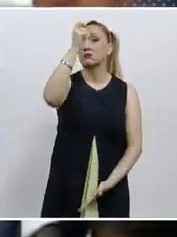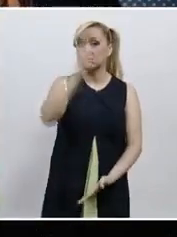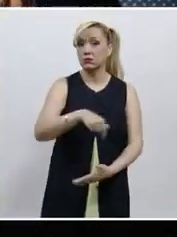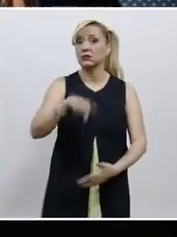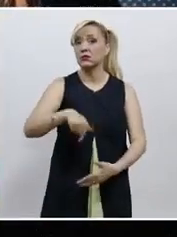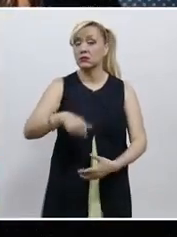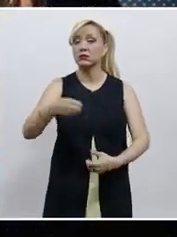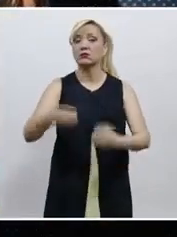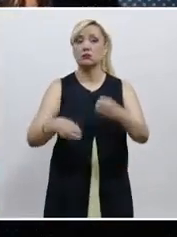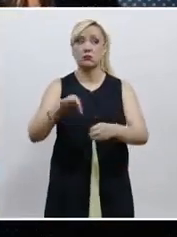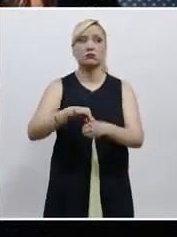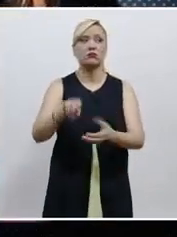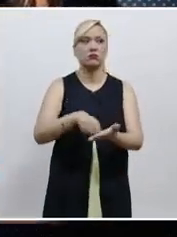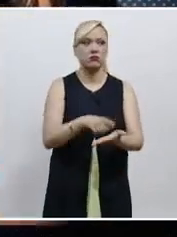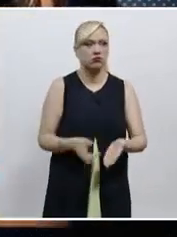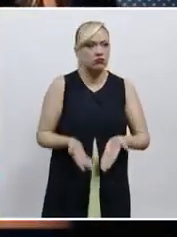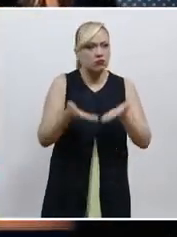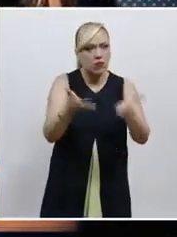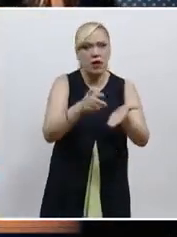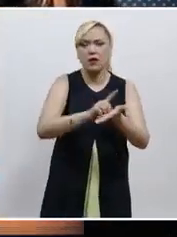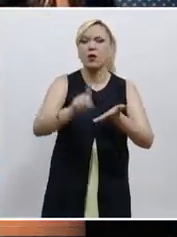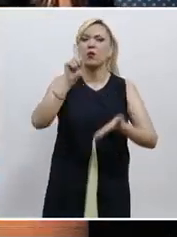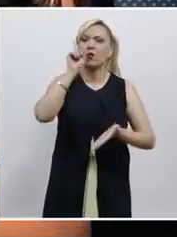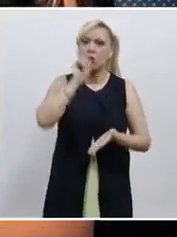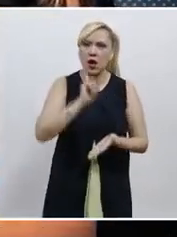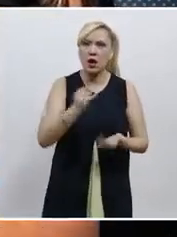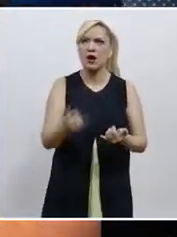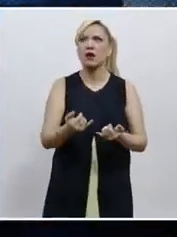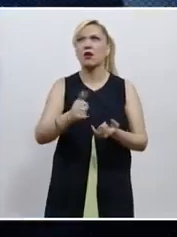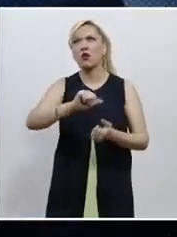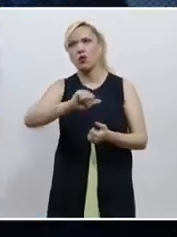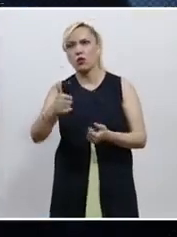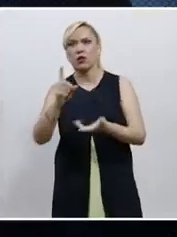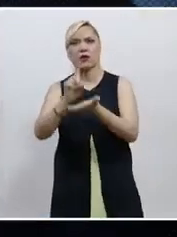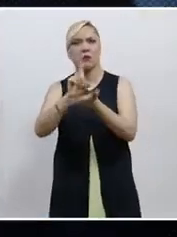de sus derechos a mujeres y otros grupos históricamente discriminados.